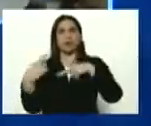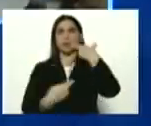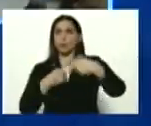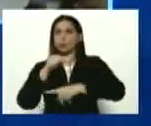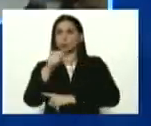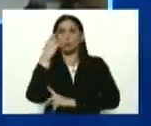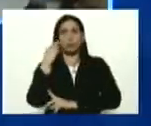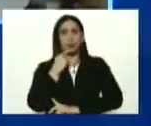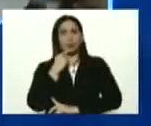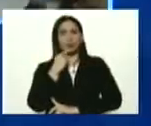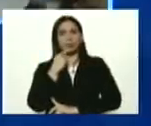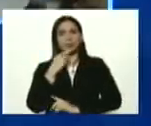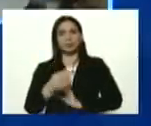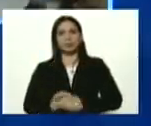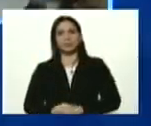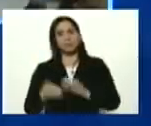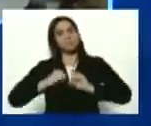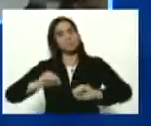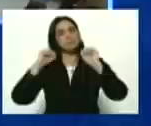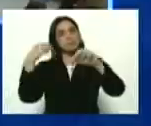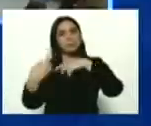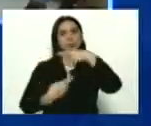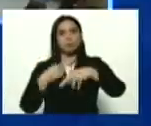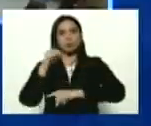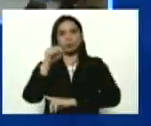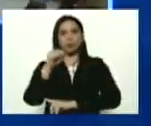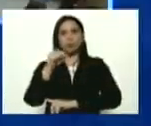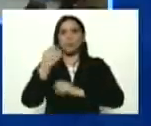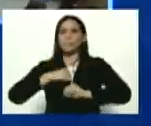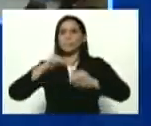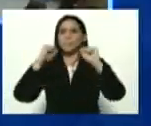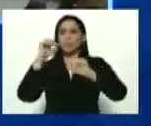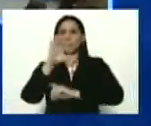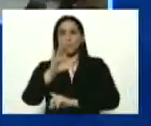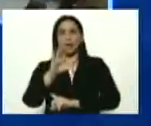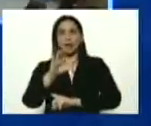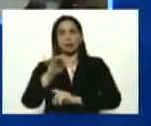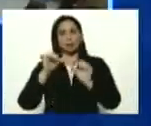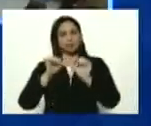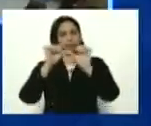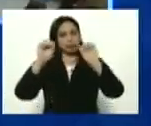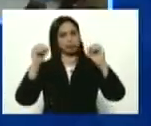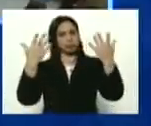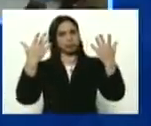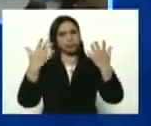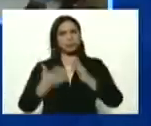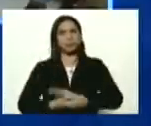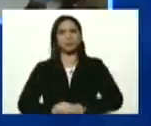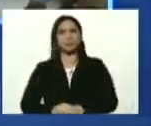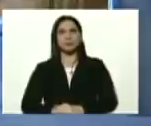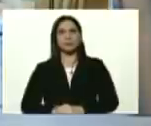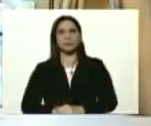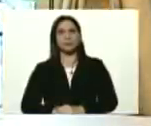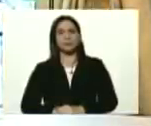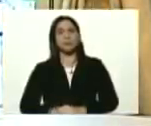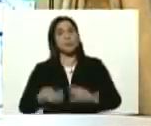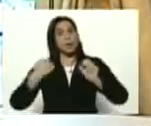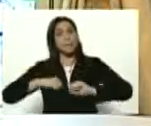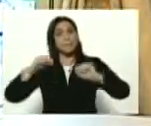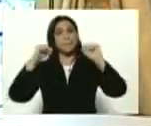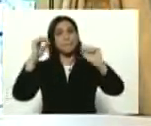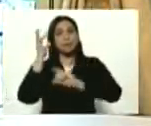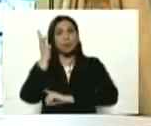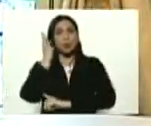revolución bolivariana. ¡Que viva la revolución! ¡Que viva la patria! Bueno, seguimos venciendo, presidente. Y que vivan las mujeres,